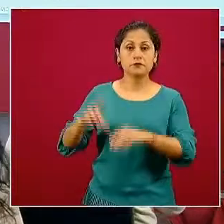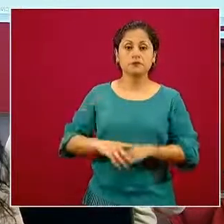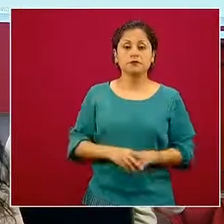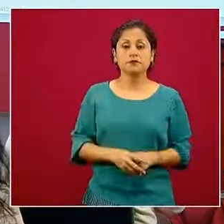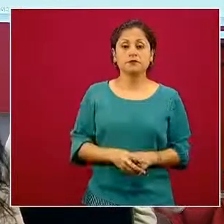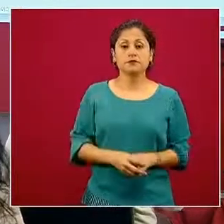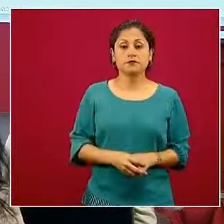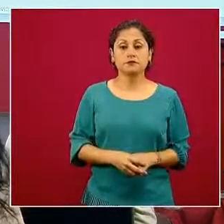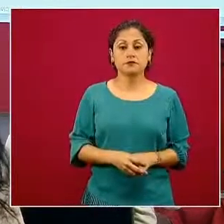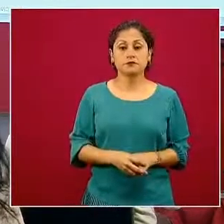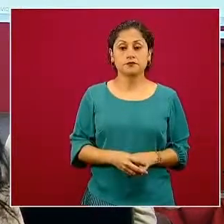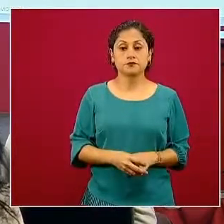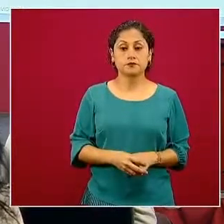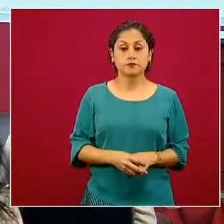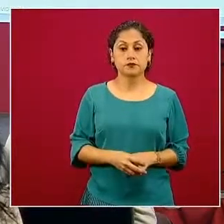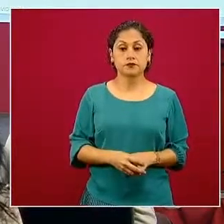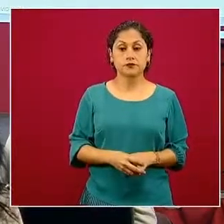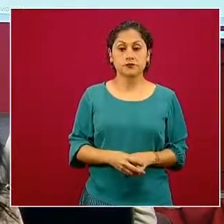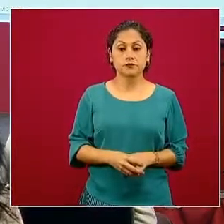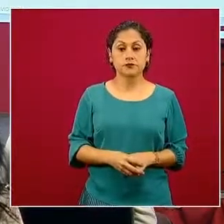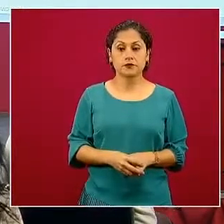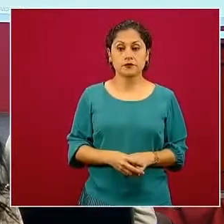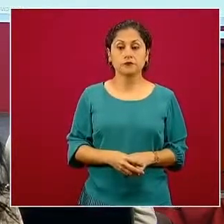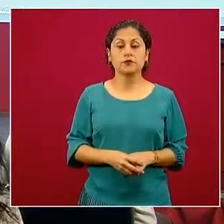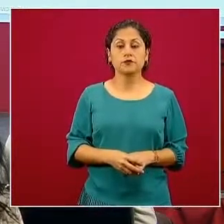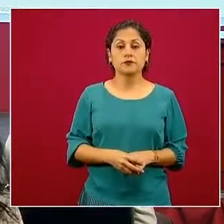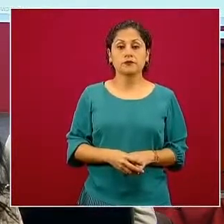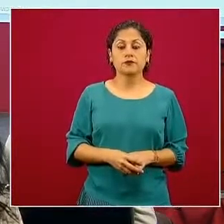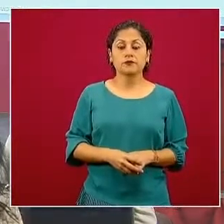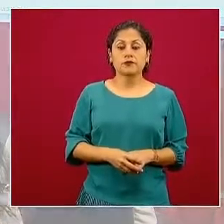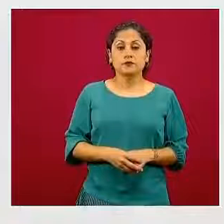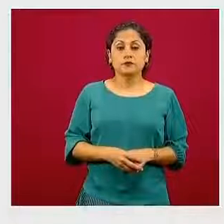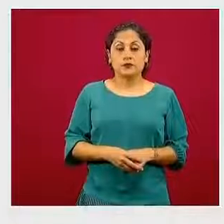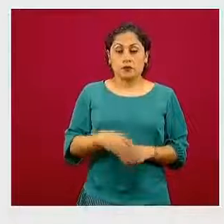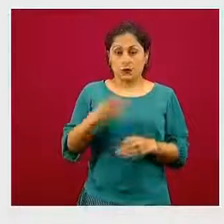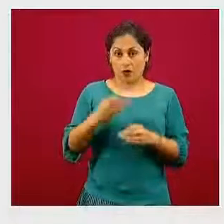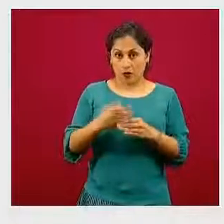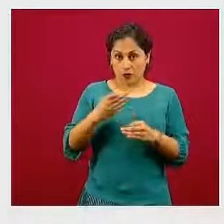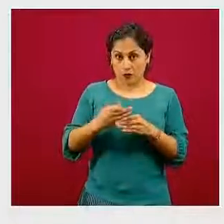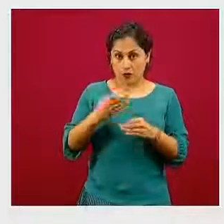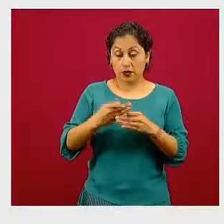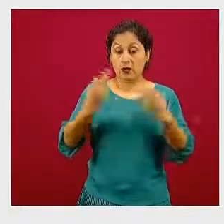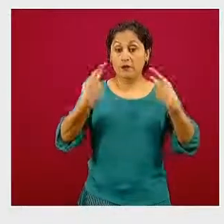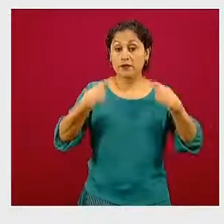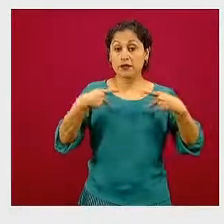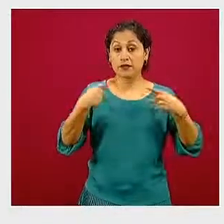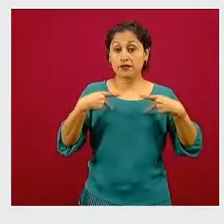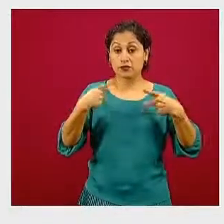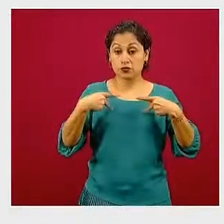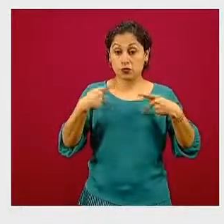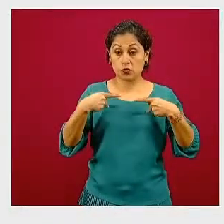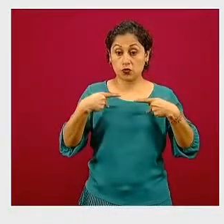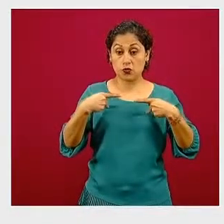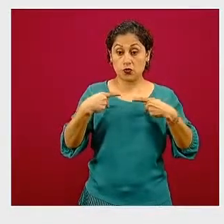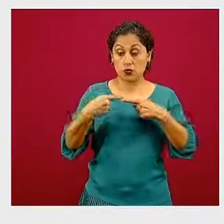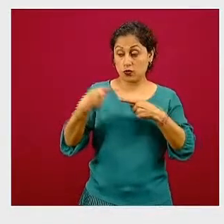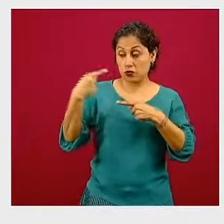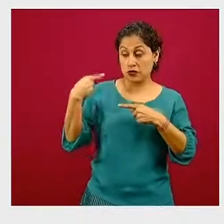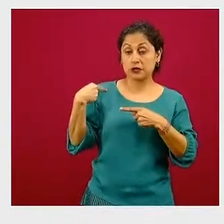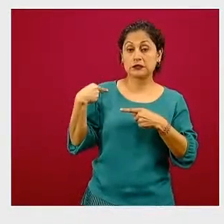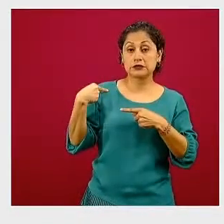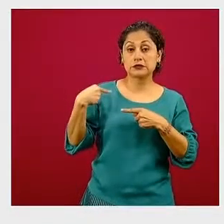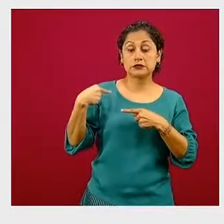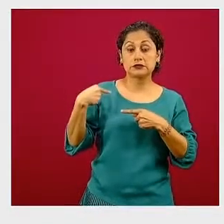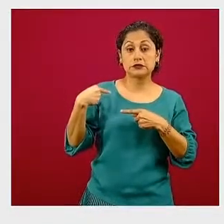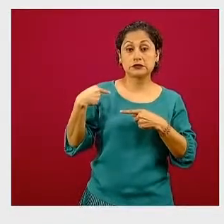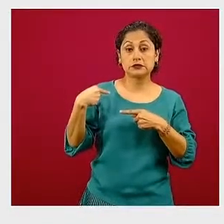viendo que las proporciones de lo que representa la pandemia activa, es decir, las personas que han iniciado con signos y síntomas